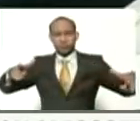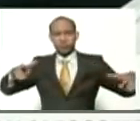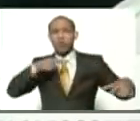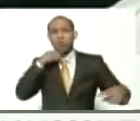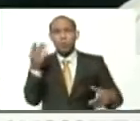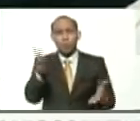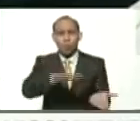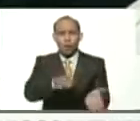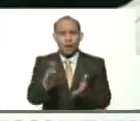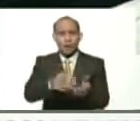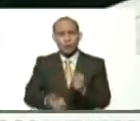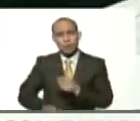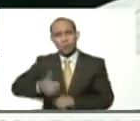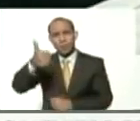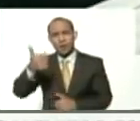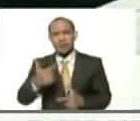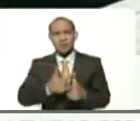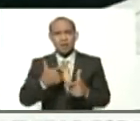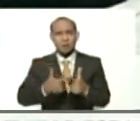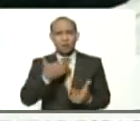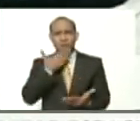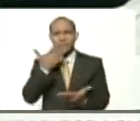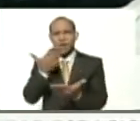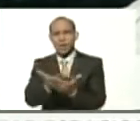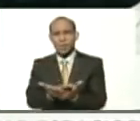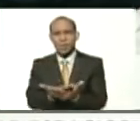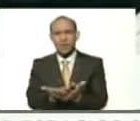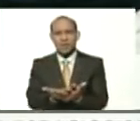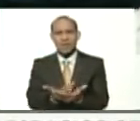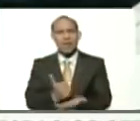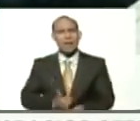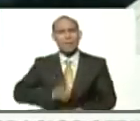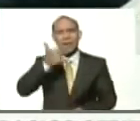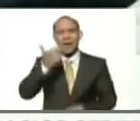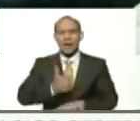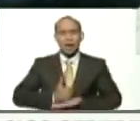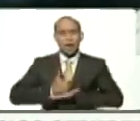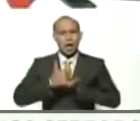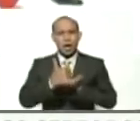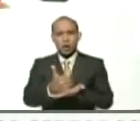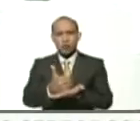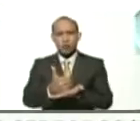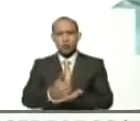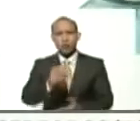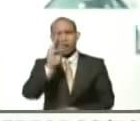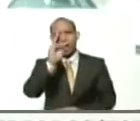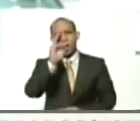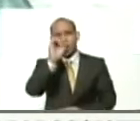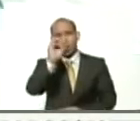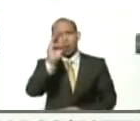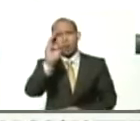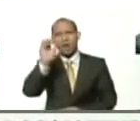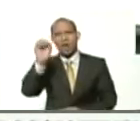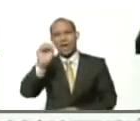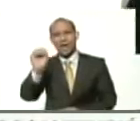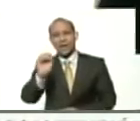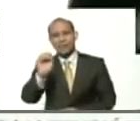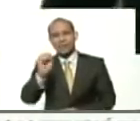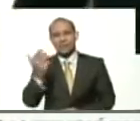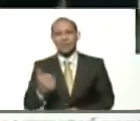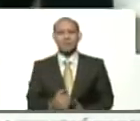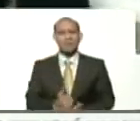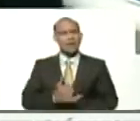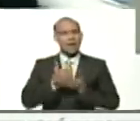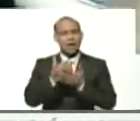fallecimiento así que hemos pedido la mayor cooperación de la ope s sus buenos oficios su